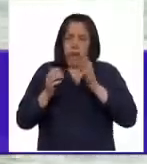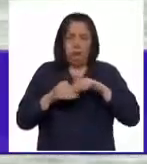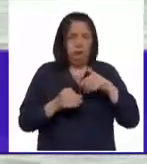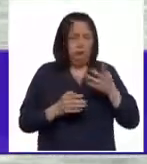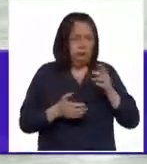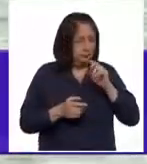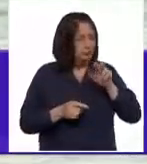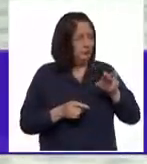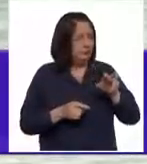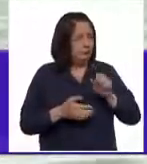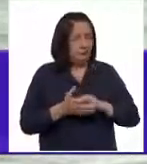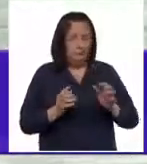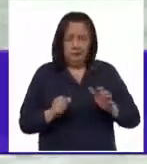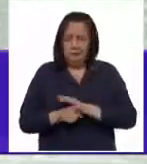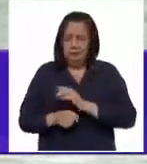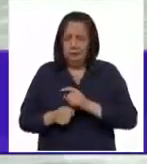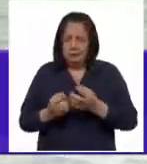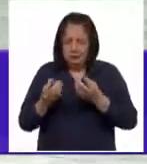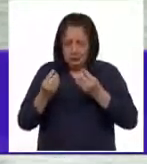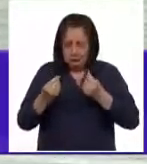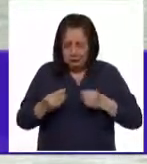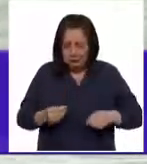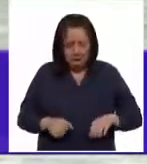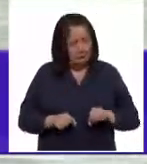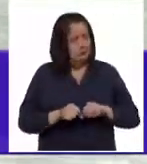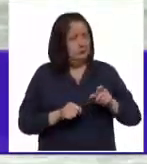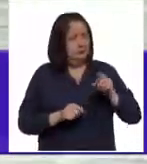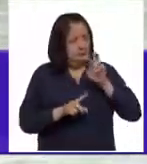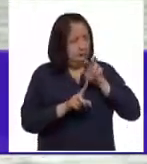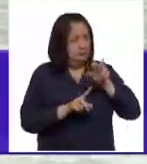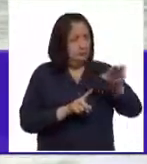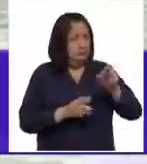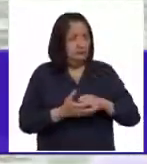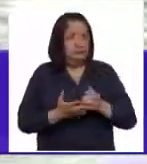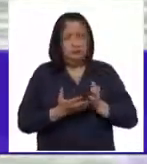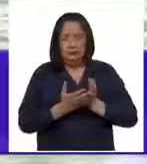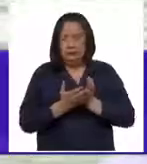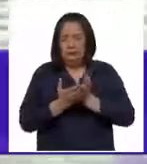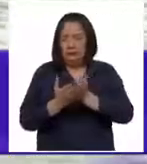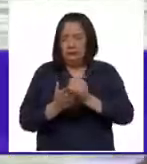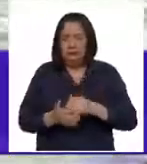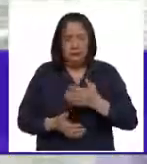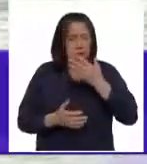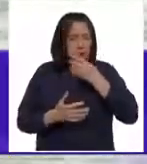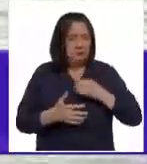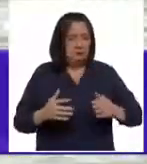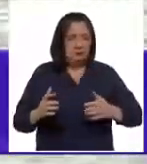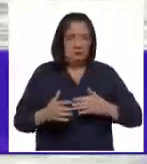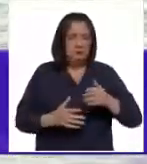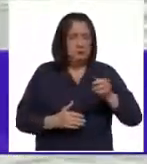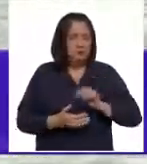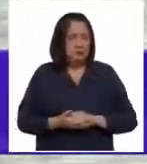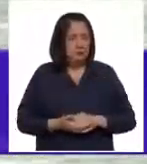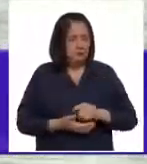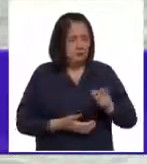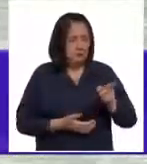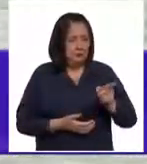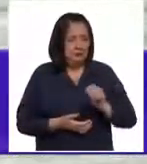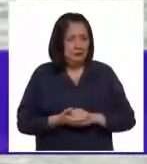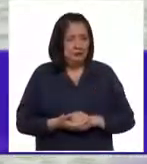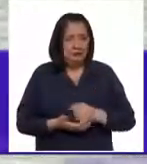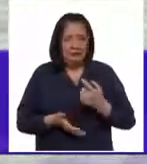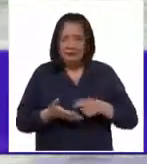en la playa, nosotros llenos de arena en las zapatillas, y llega este Papá Noel maravilloso. Mira, se abre, pues, en